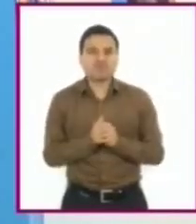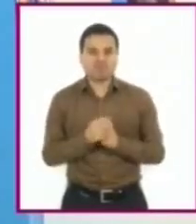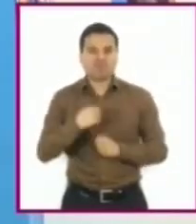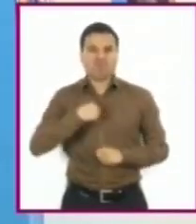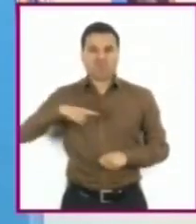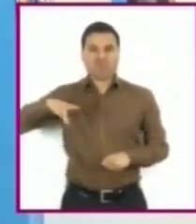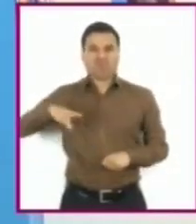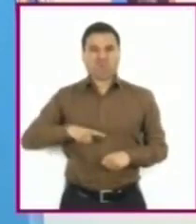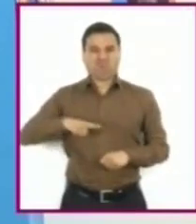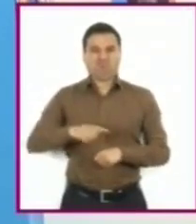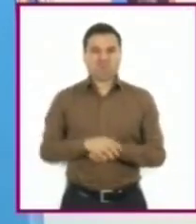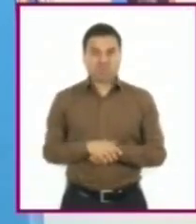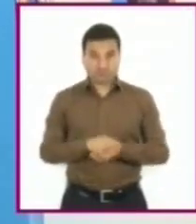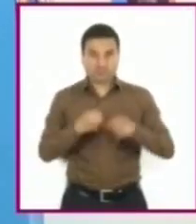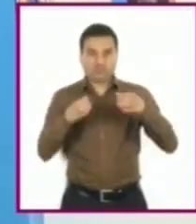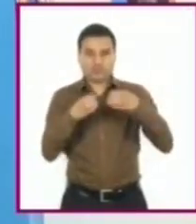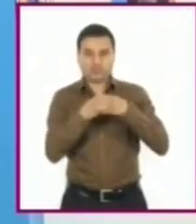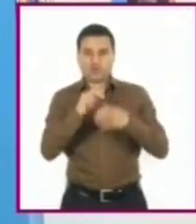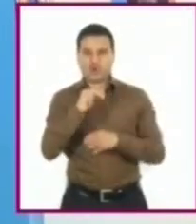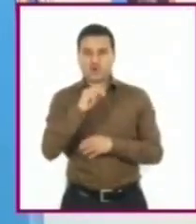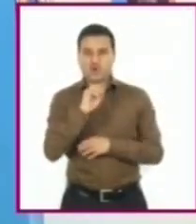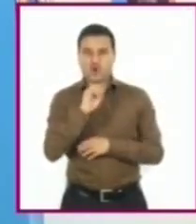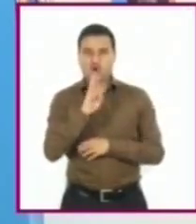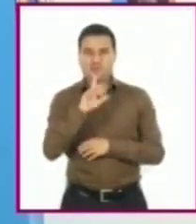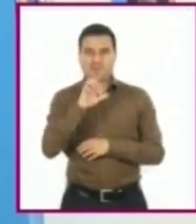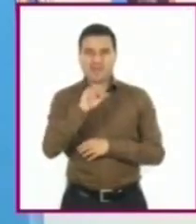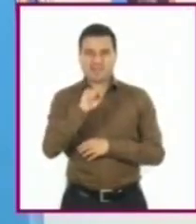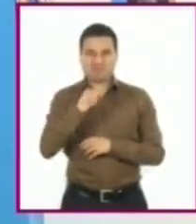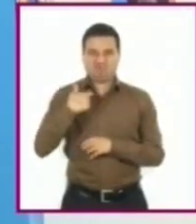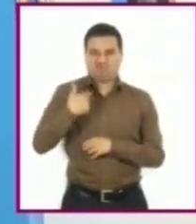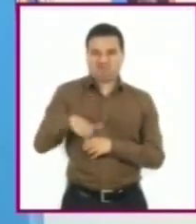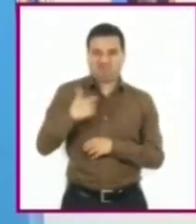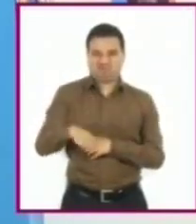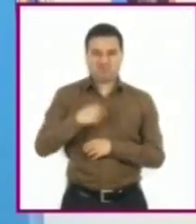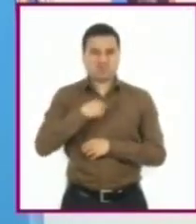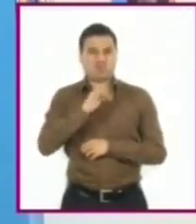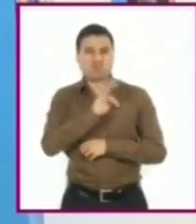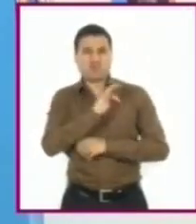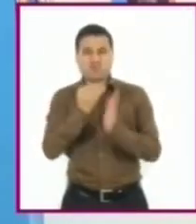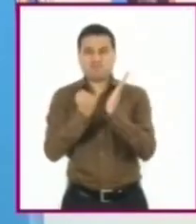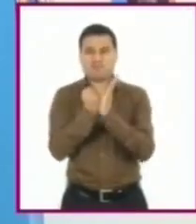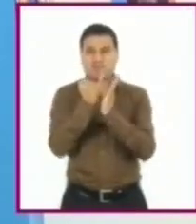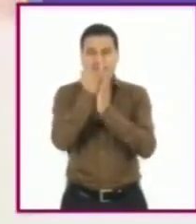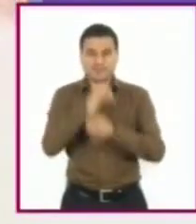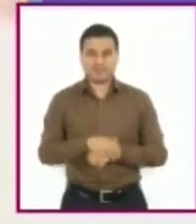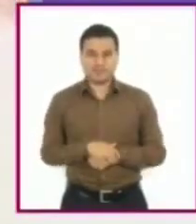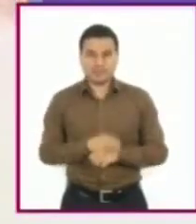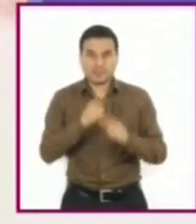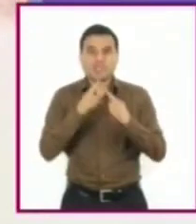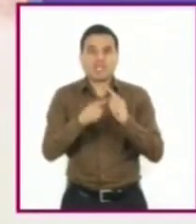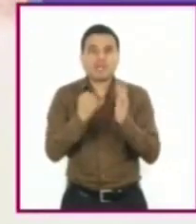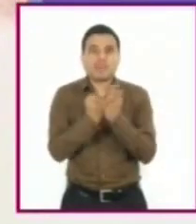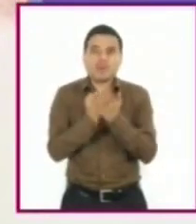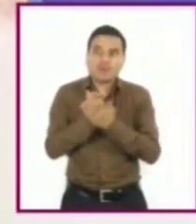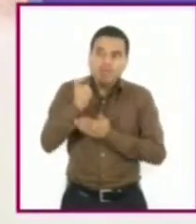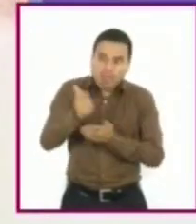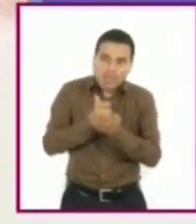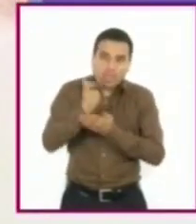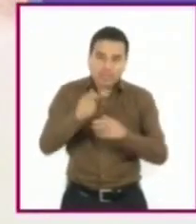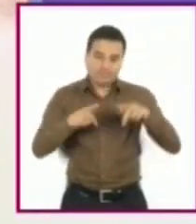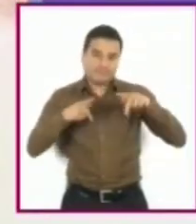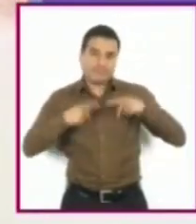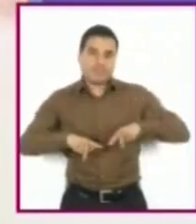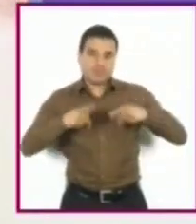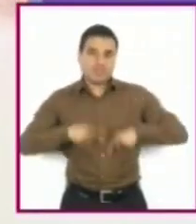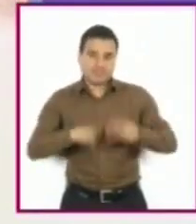nobleza exenta de pago de impuestos. Toda la carga tributaria recaía en el tercer estado. Coyunturalmente, Las